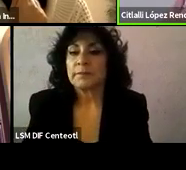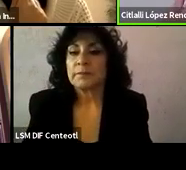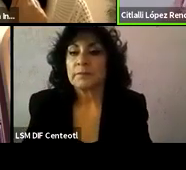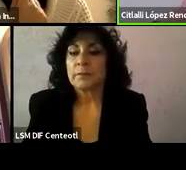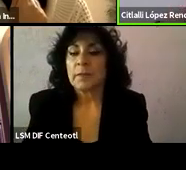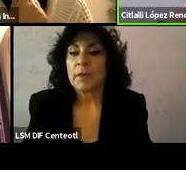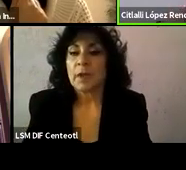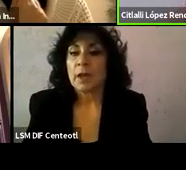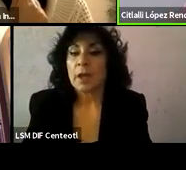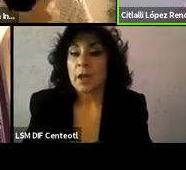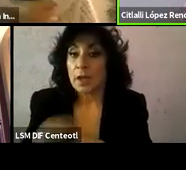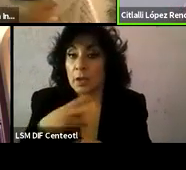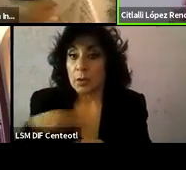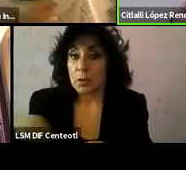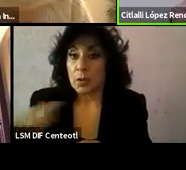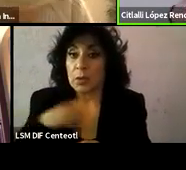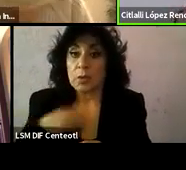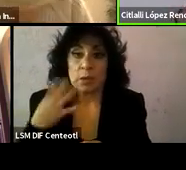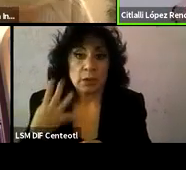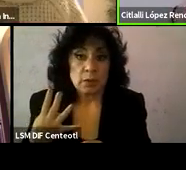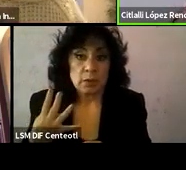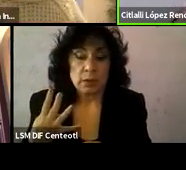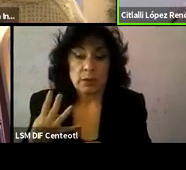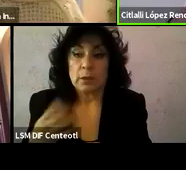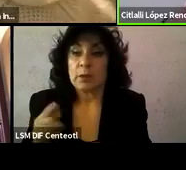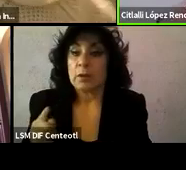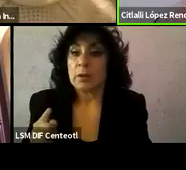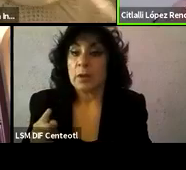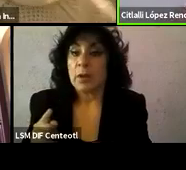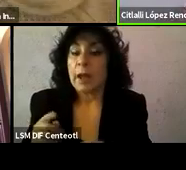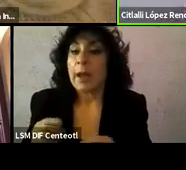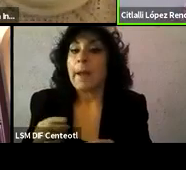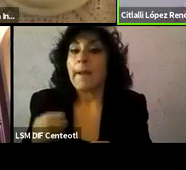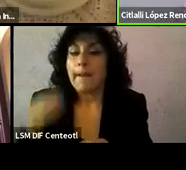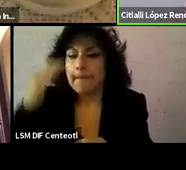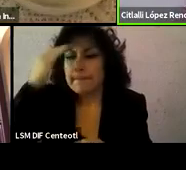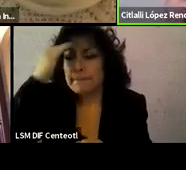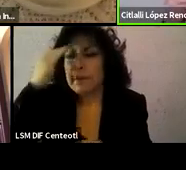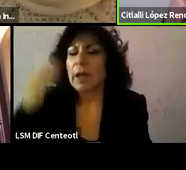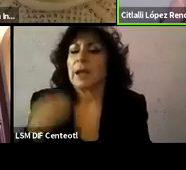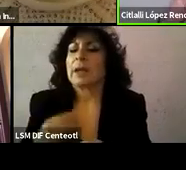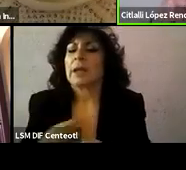la educación para la paz tiene que ser transversal, ¿no? Y tiene que estar